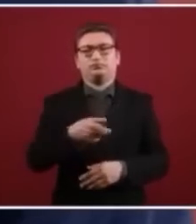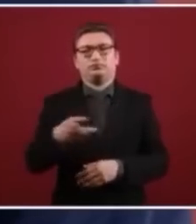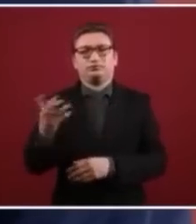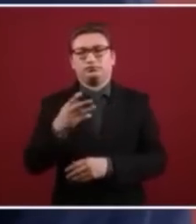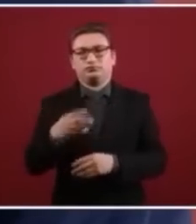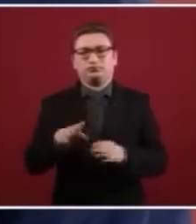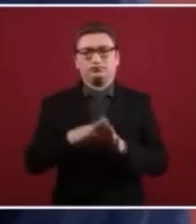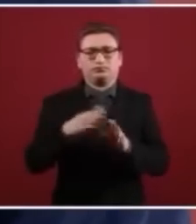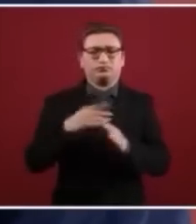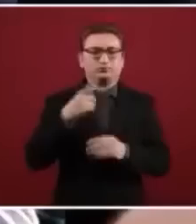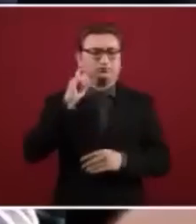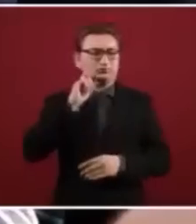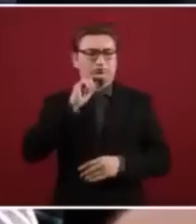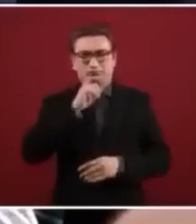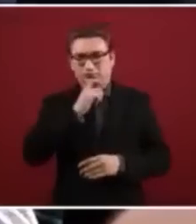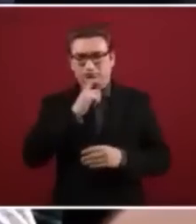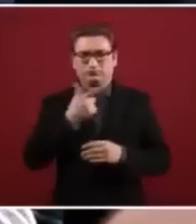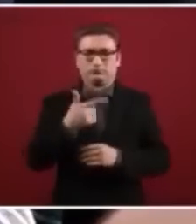El gel,